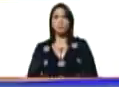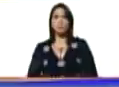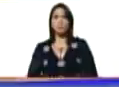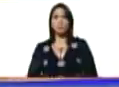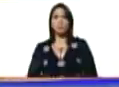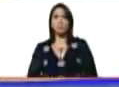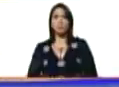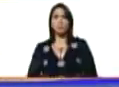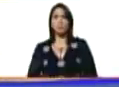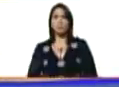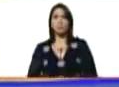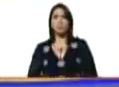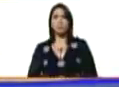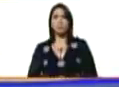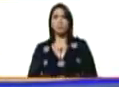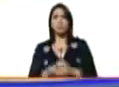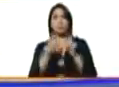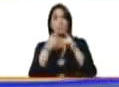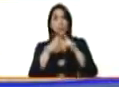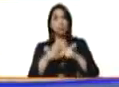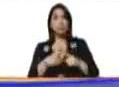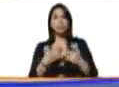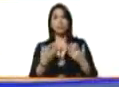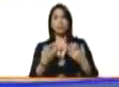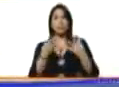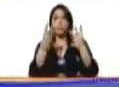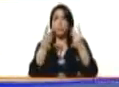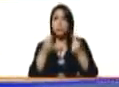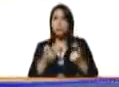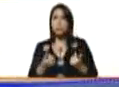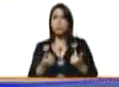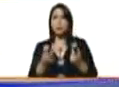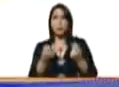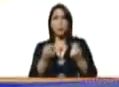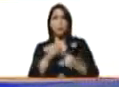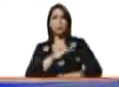Las cifras del daño económico y social son brutales, ustedes lo saben.